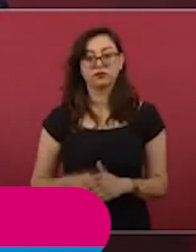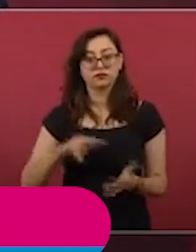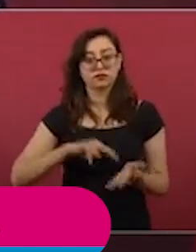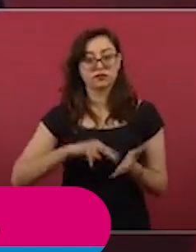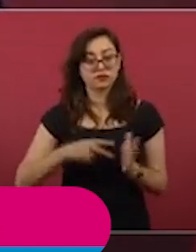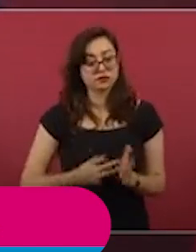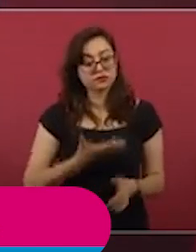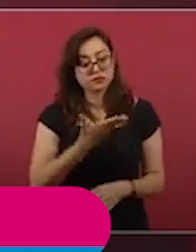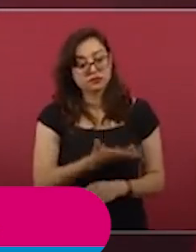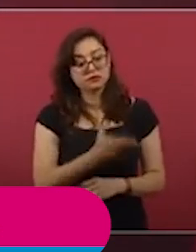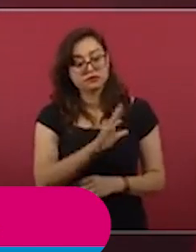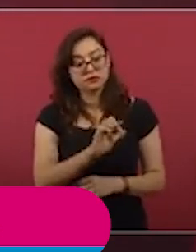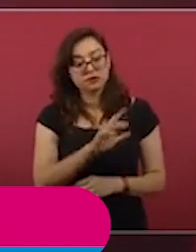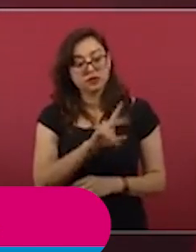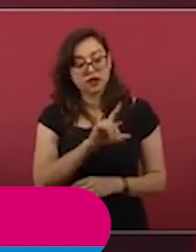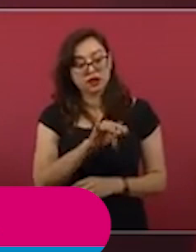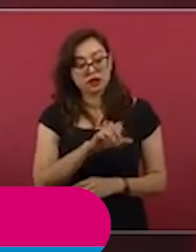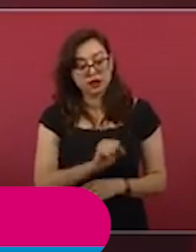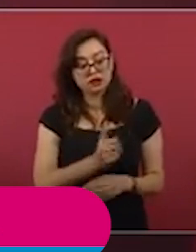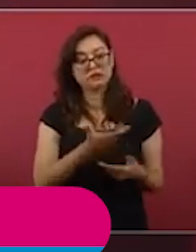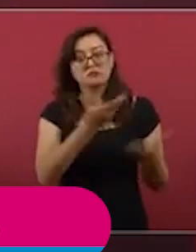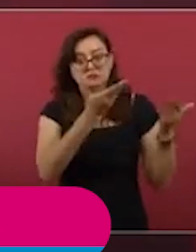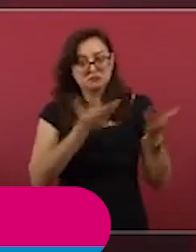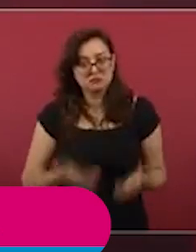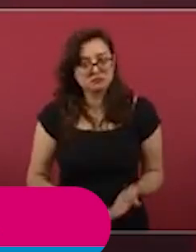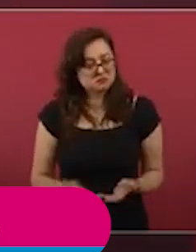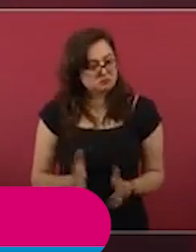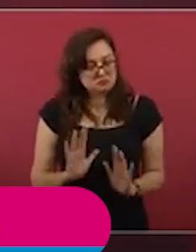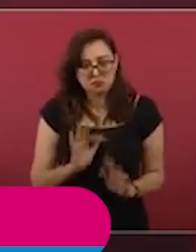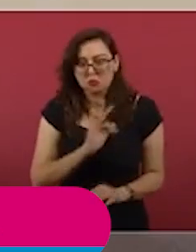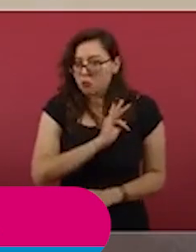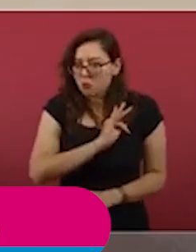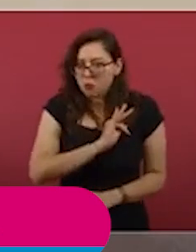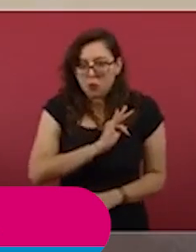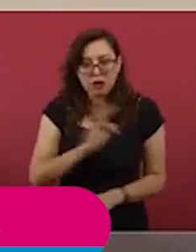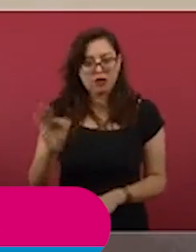tiene todo nuestro respeto, nuestra admiración,